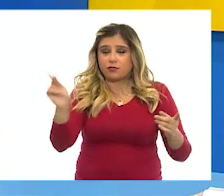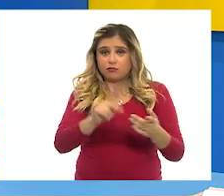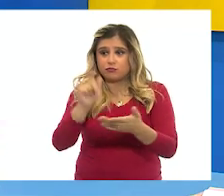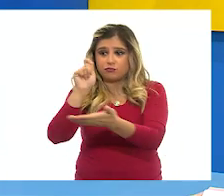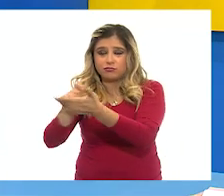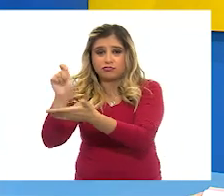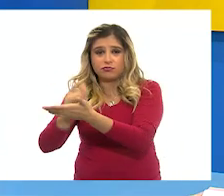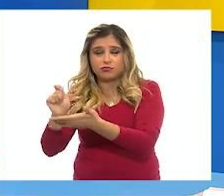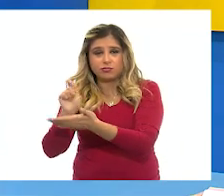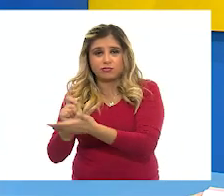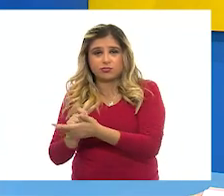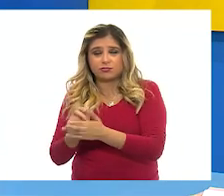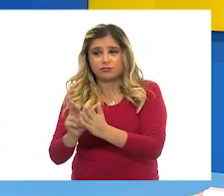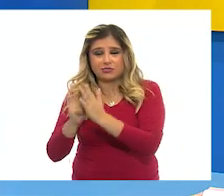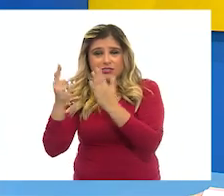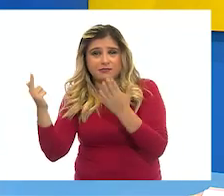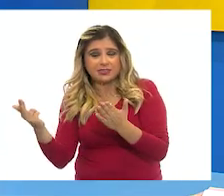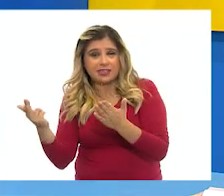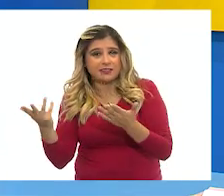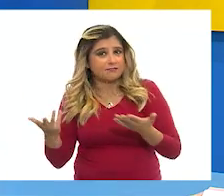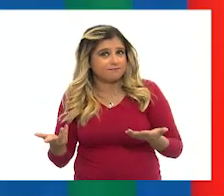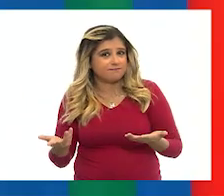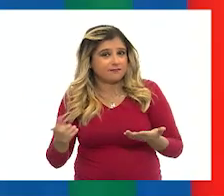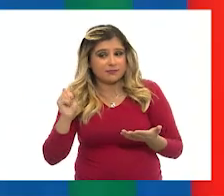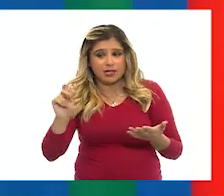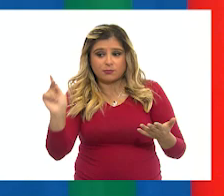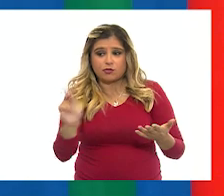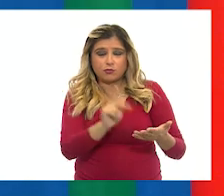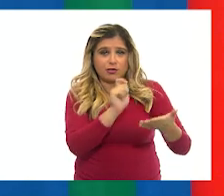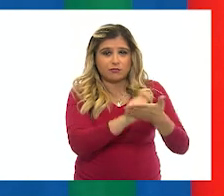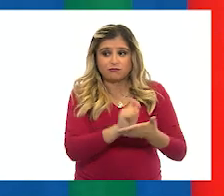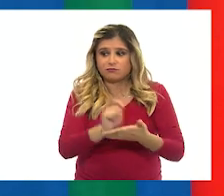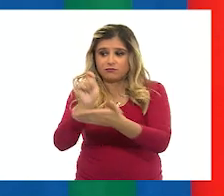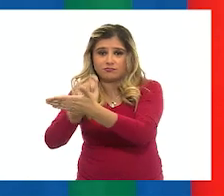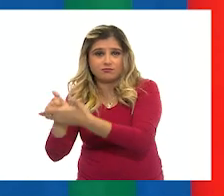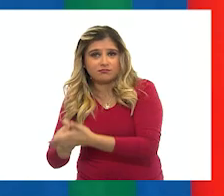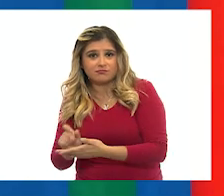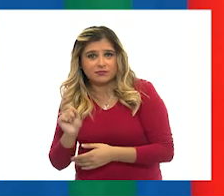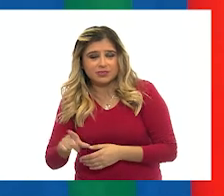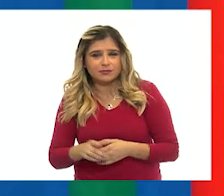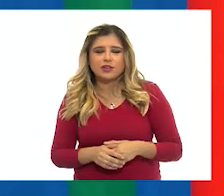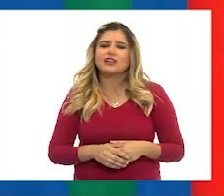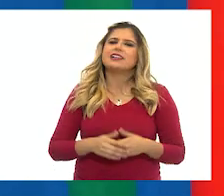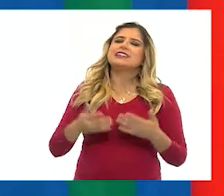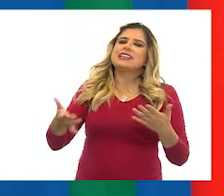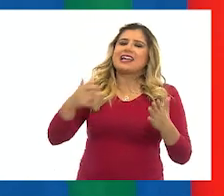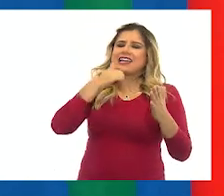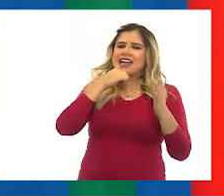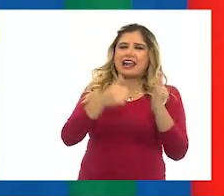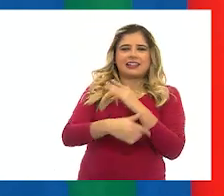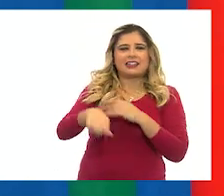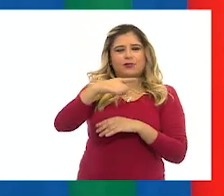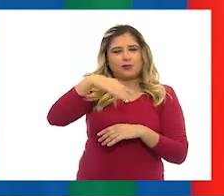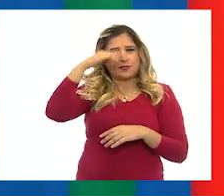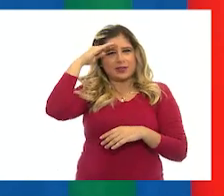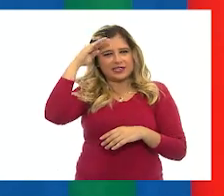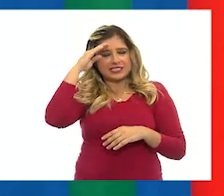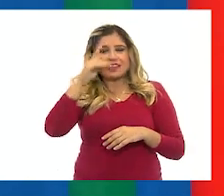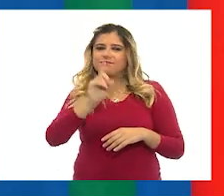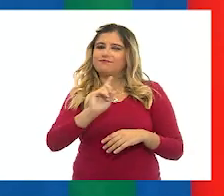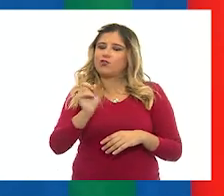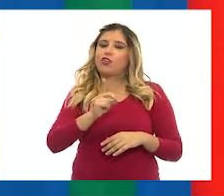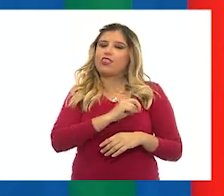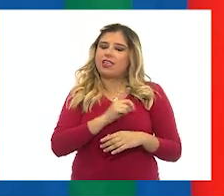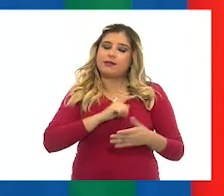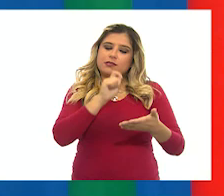este caso una revista de divulgación científica? Es obvio pensar que el lenguaje de la carta debe pensarse y